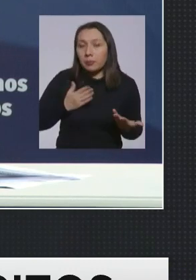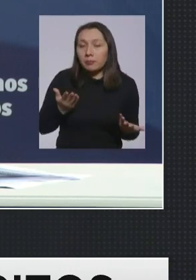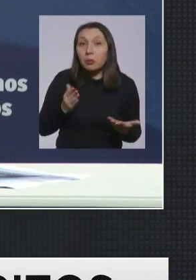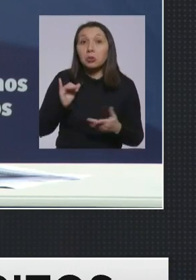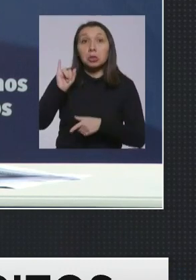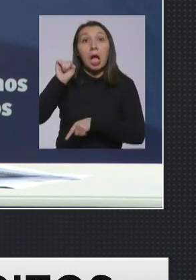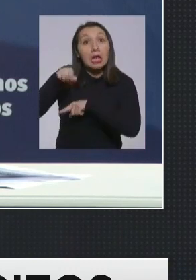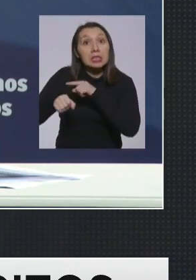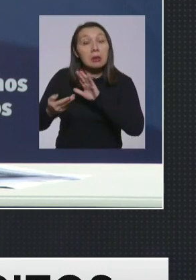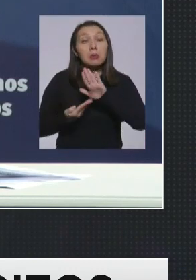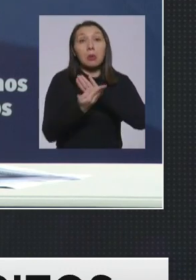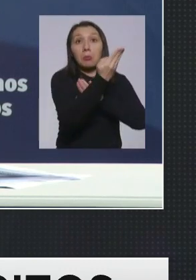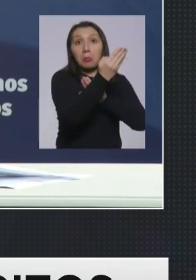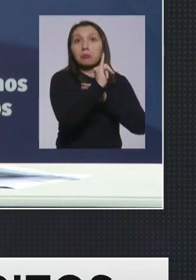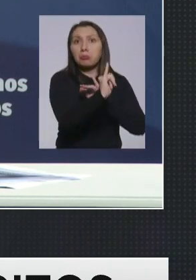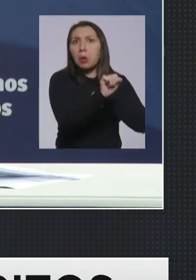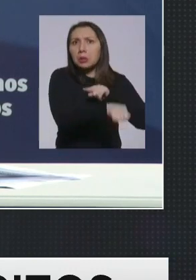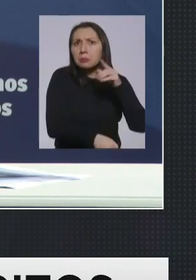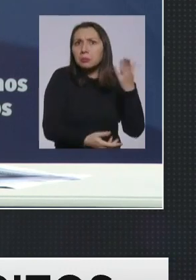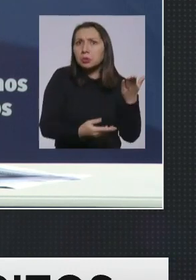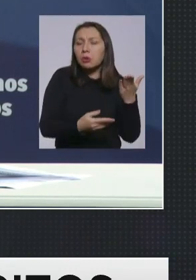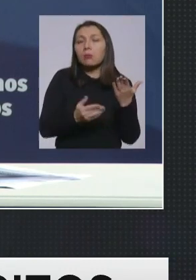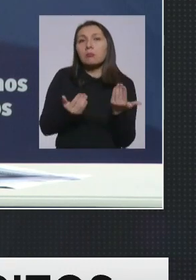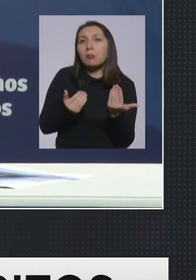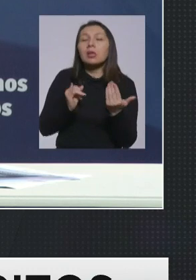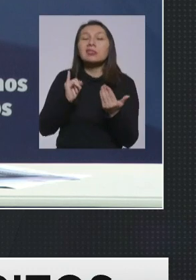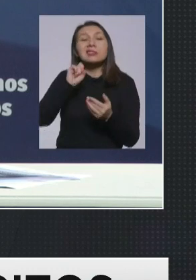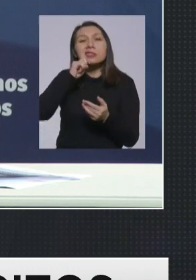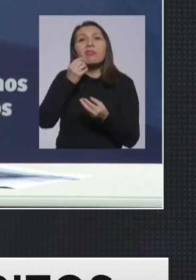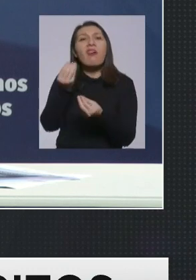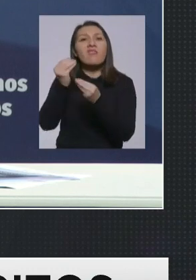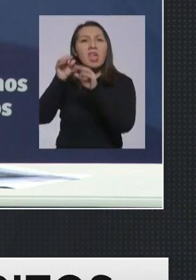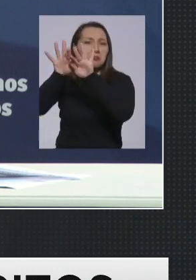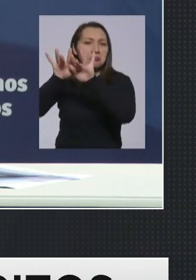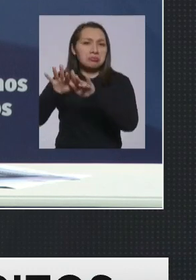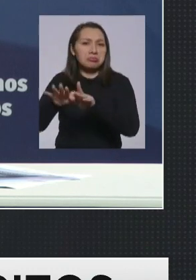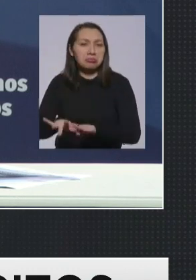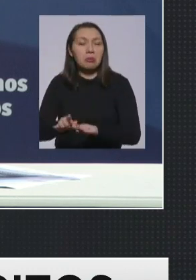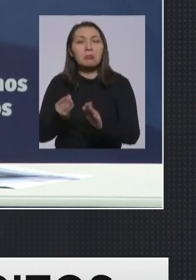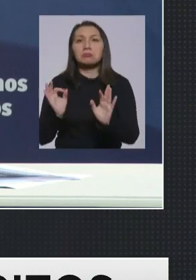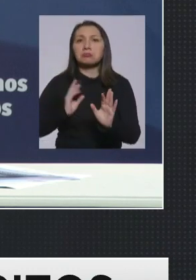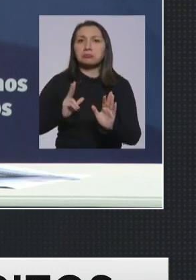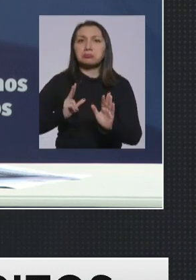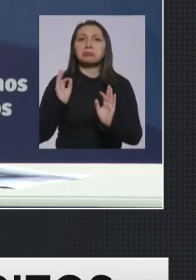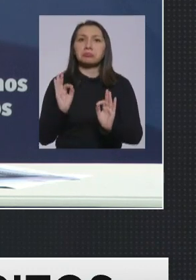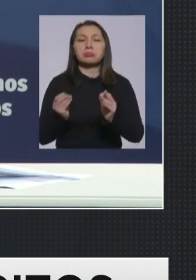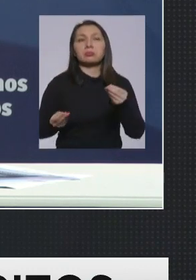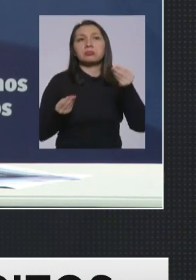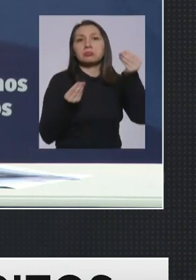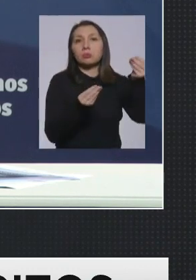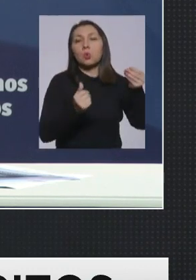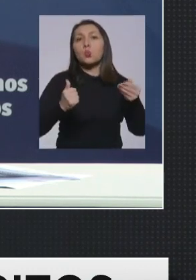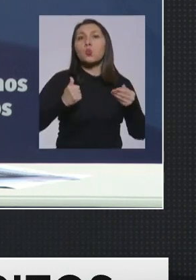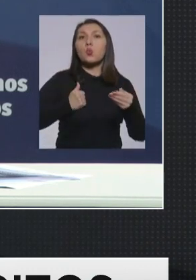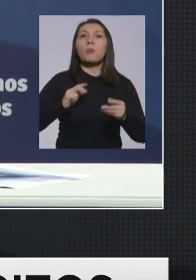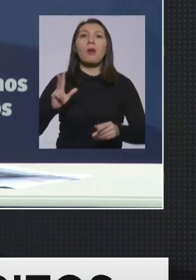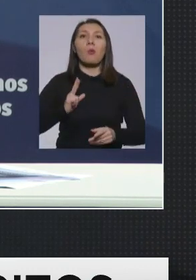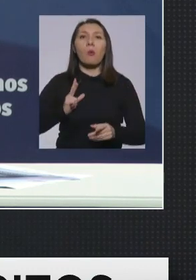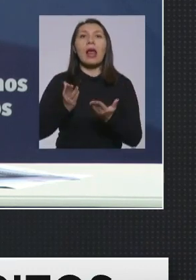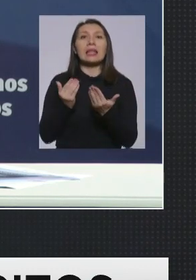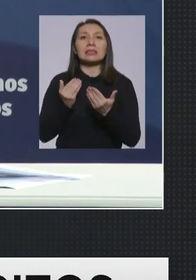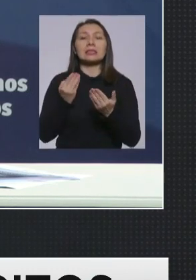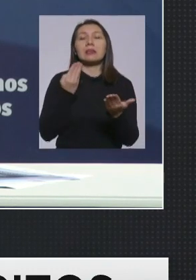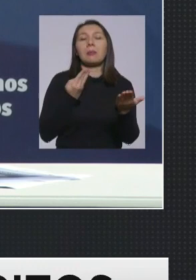admisible significa solamente que está bien redactada bien presentada y que cumple con la formalidad